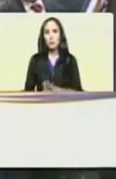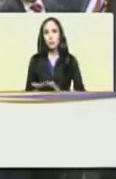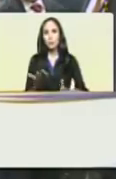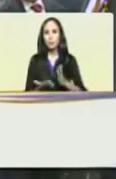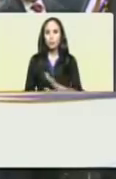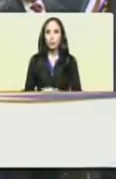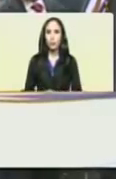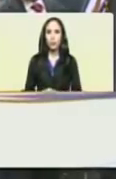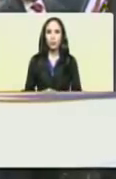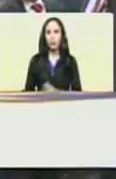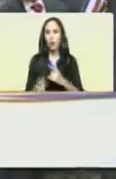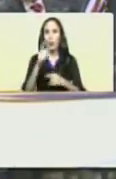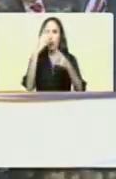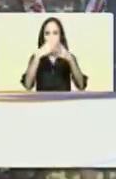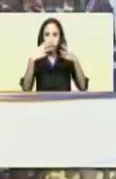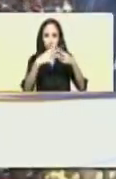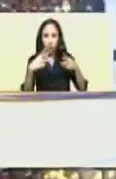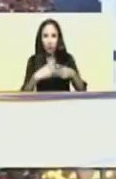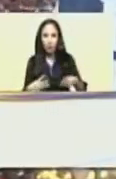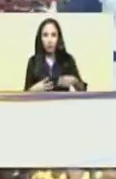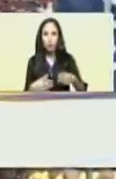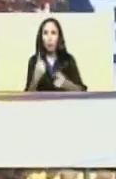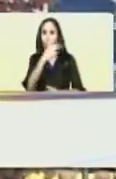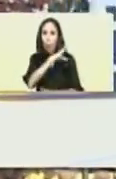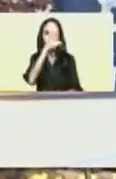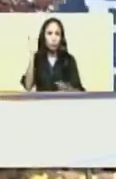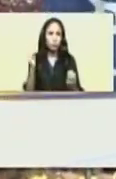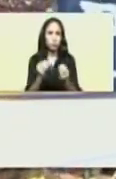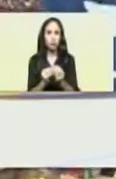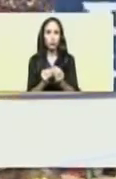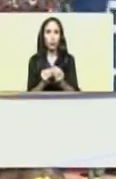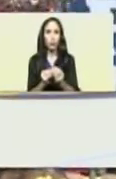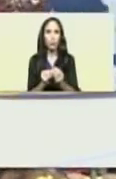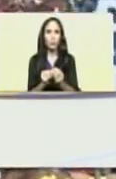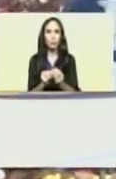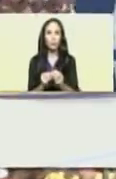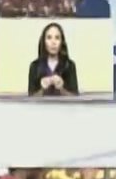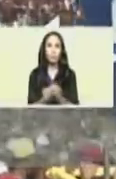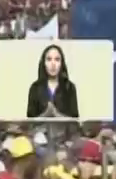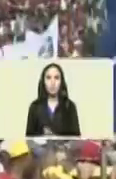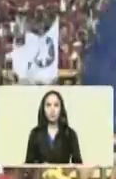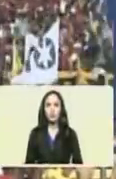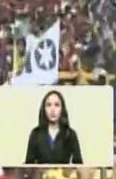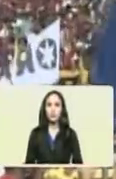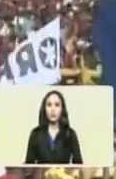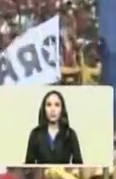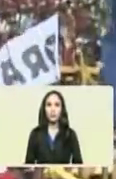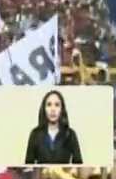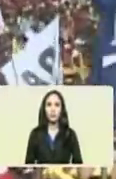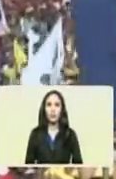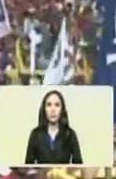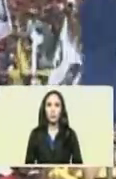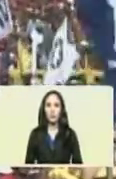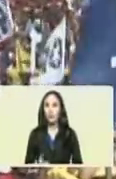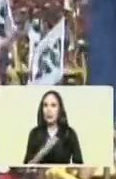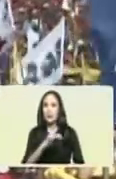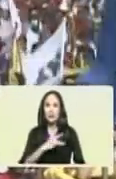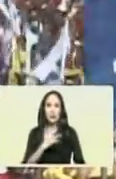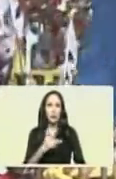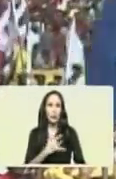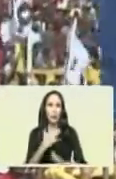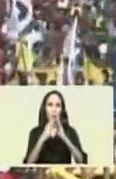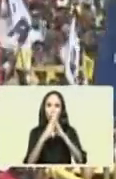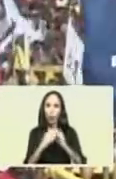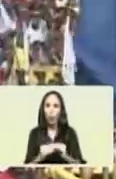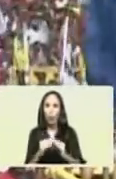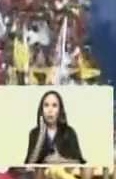en un foro concepto en un solo sentimiento toda la fuerza de